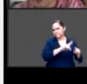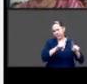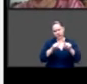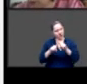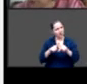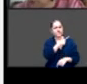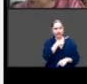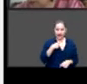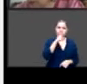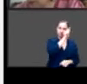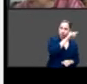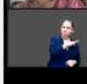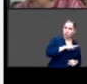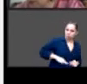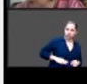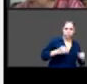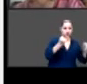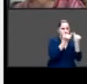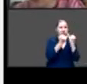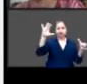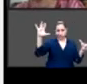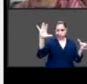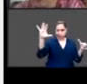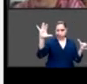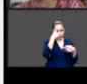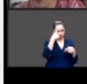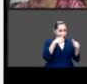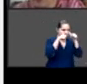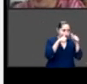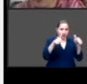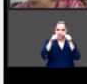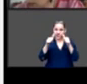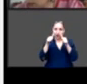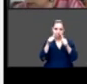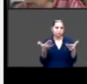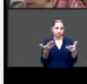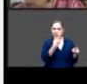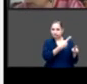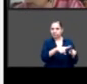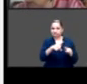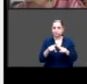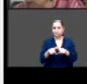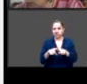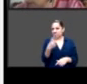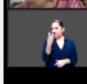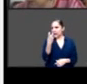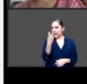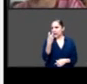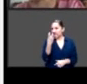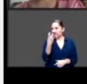local lograr esa coordinación interinstitucional e intergubernamental para realmente poder incidir y